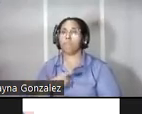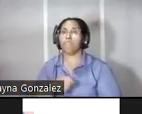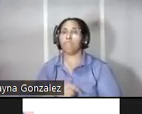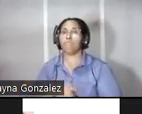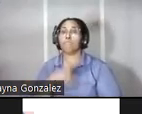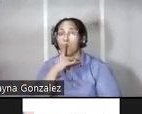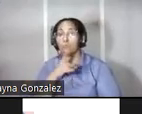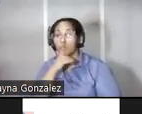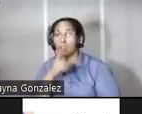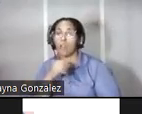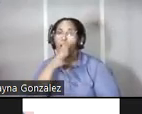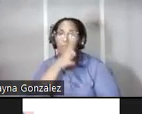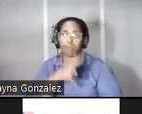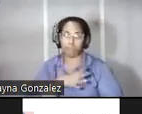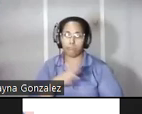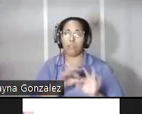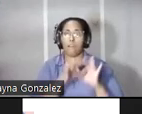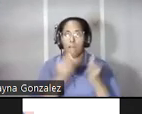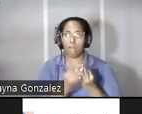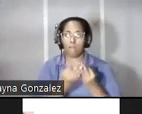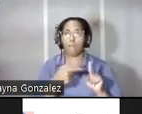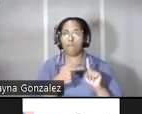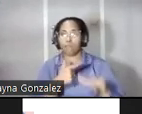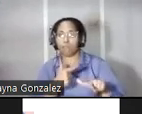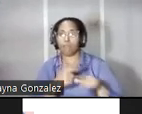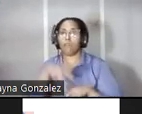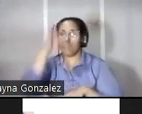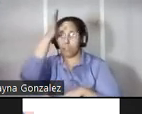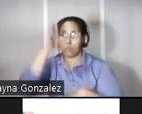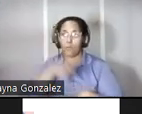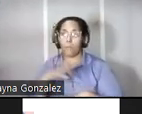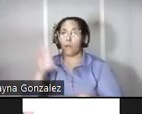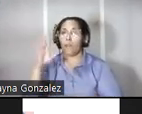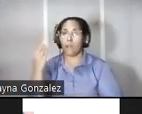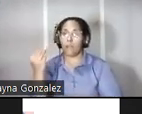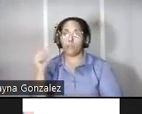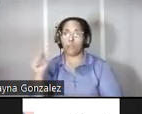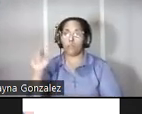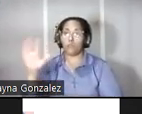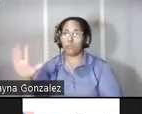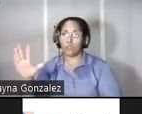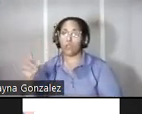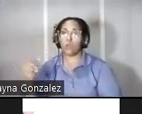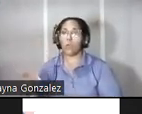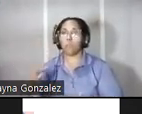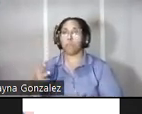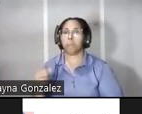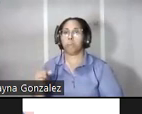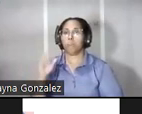que las mujeres son más dadas a matar miembros de la familia que los hombres, 14.5 versus